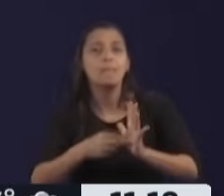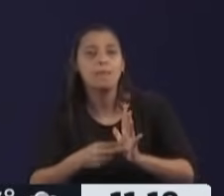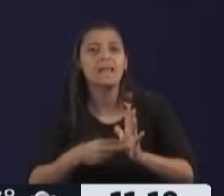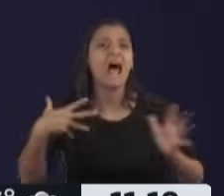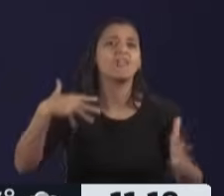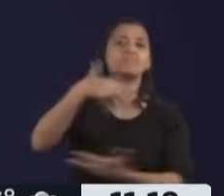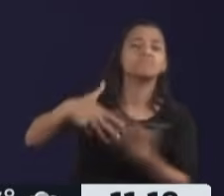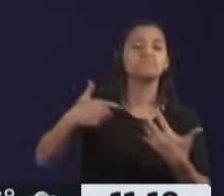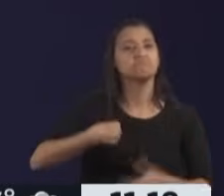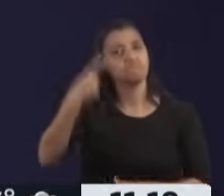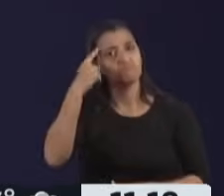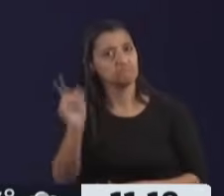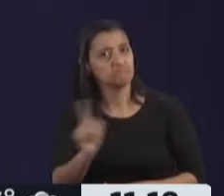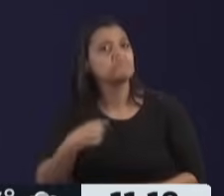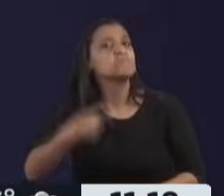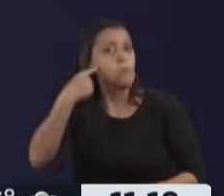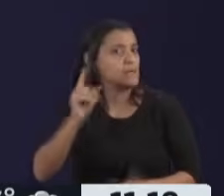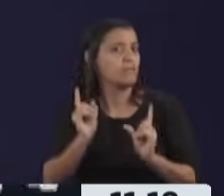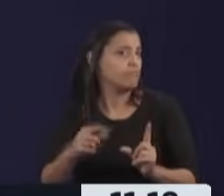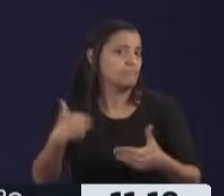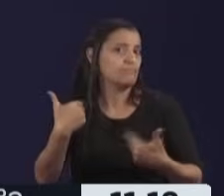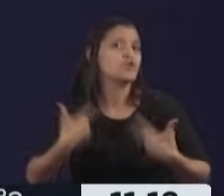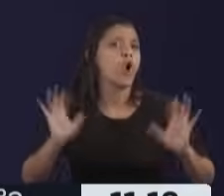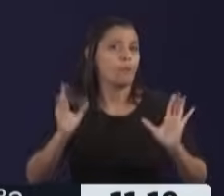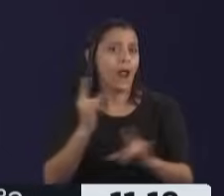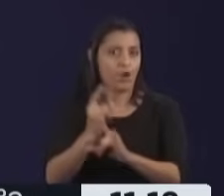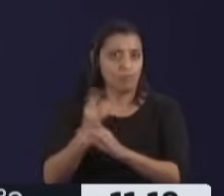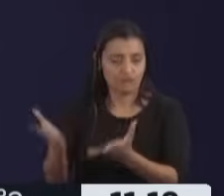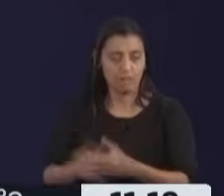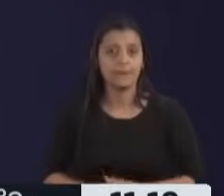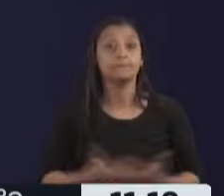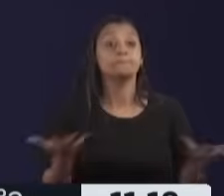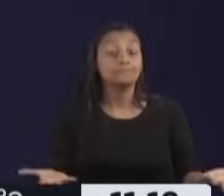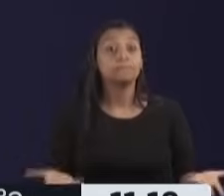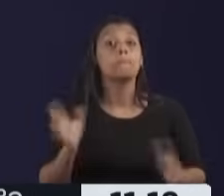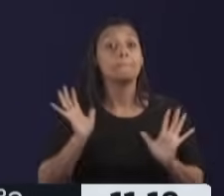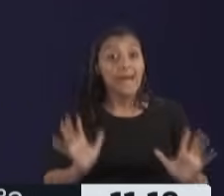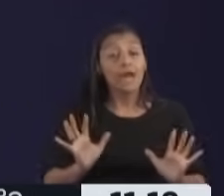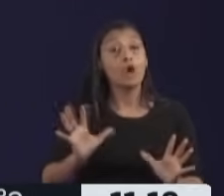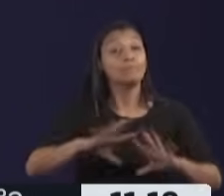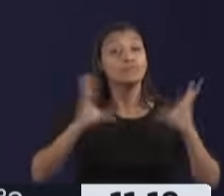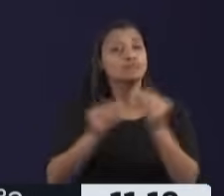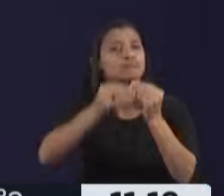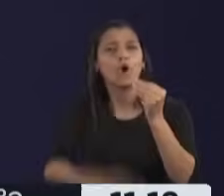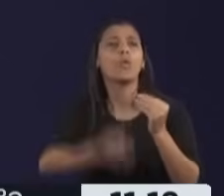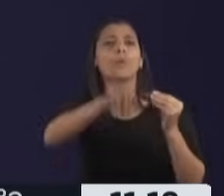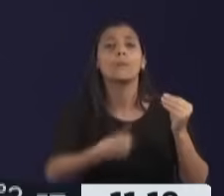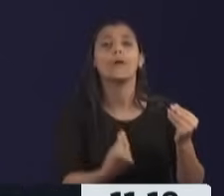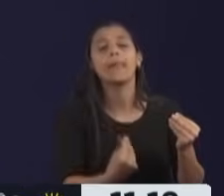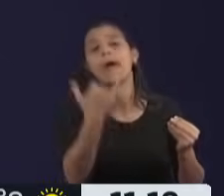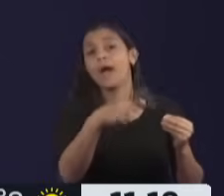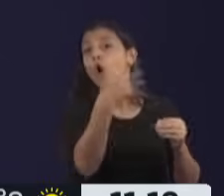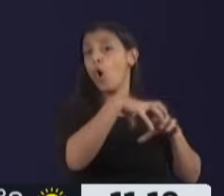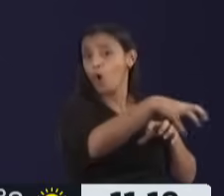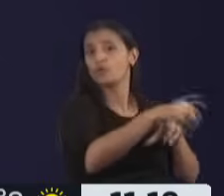que efectivamente el sistema tenga algún inconveniente, de ninguna manera. Es parte, ya te digo, de un debate que se da en otros